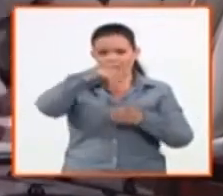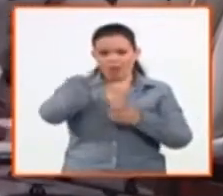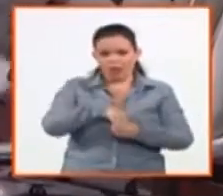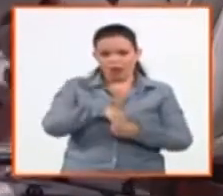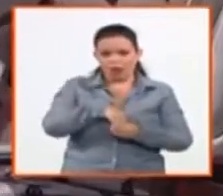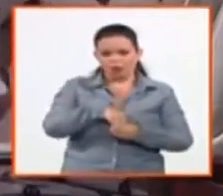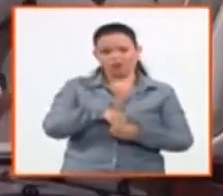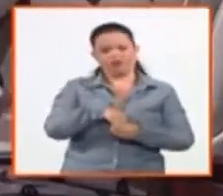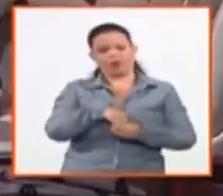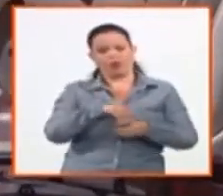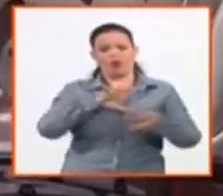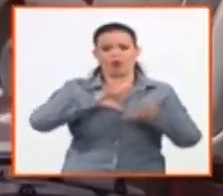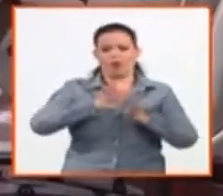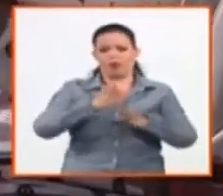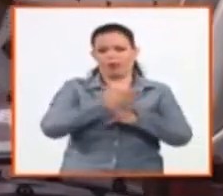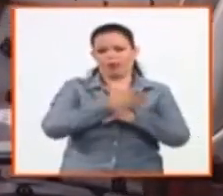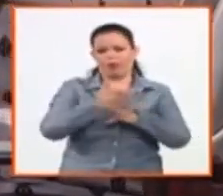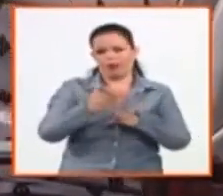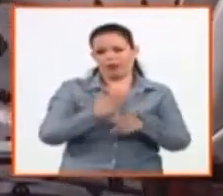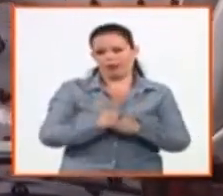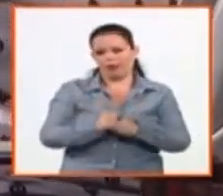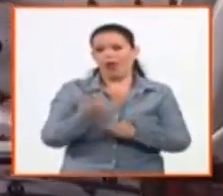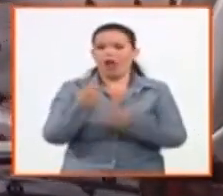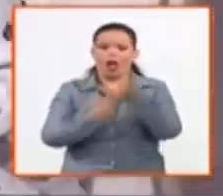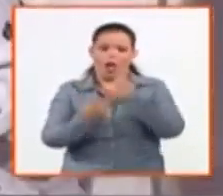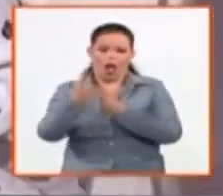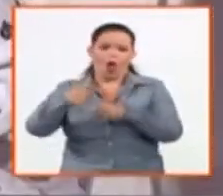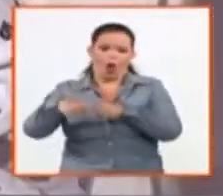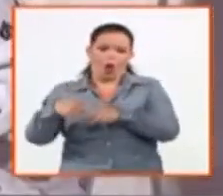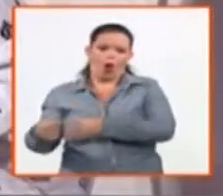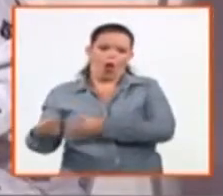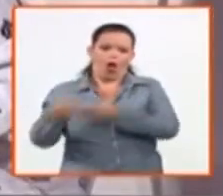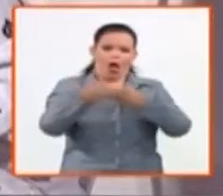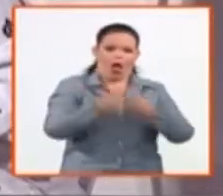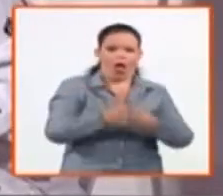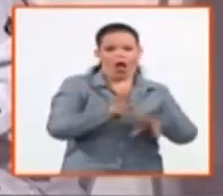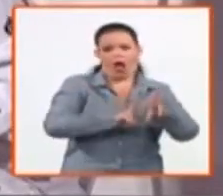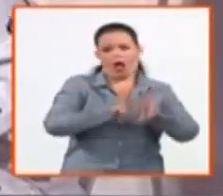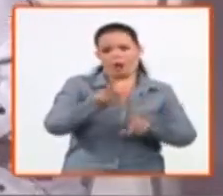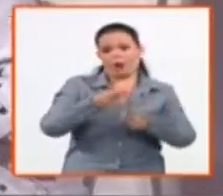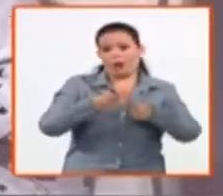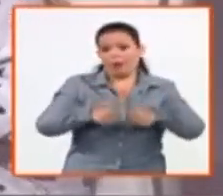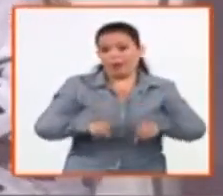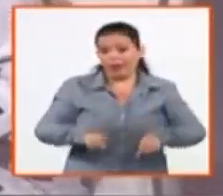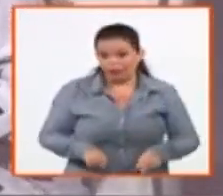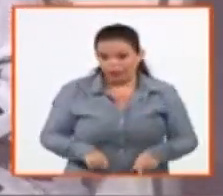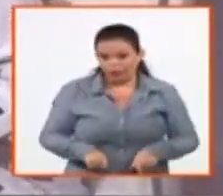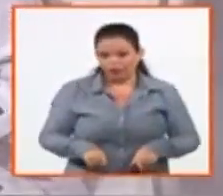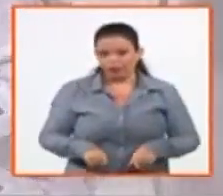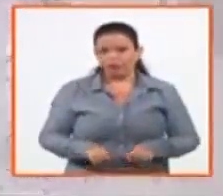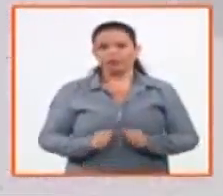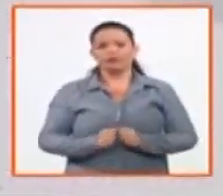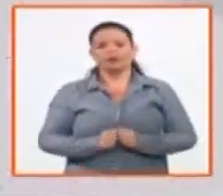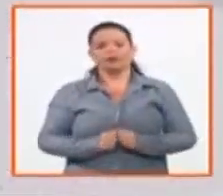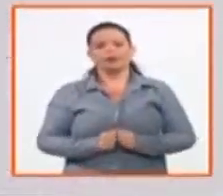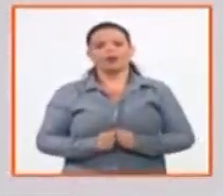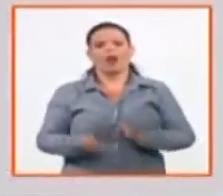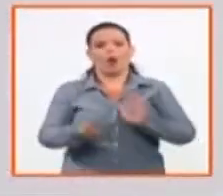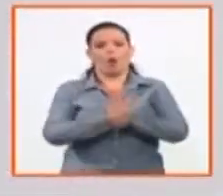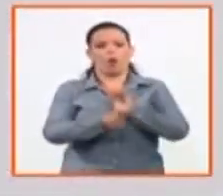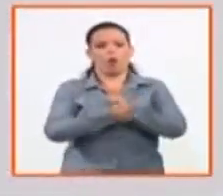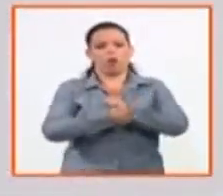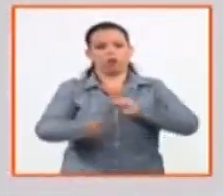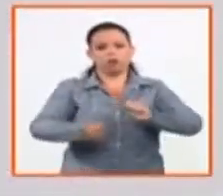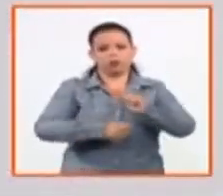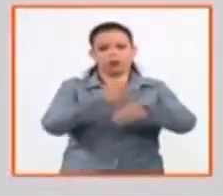y determinados señores los apoyen, pero esto no quita que el terrorismo pueda resurgir, sobre todo a